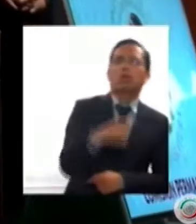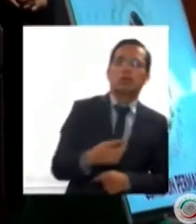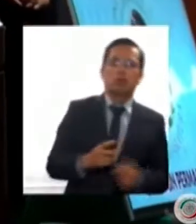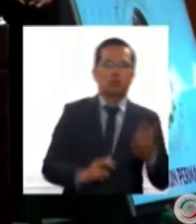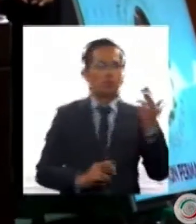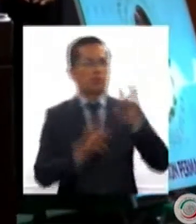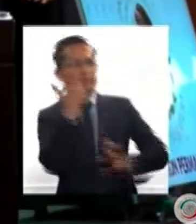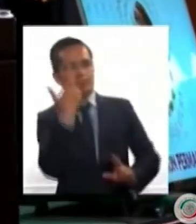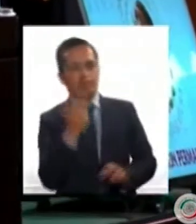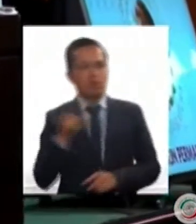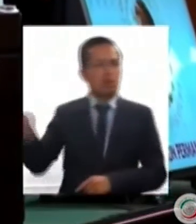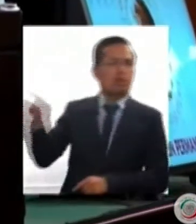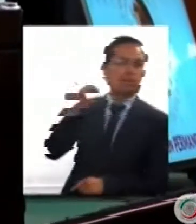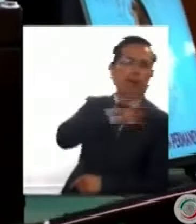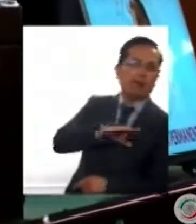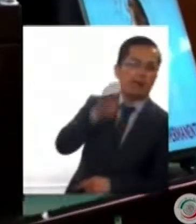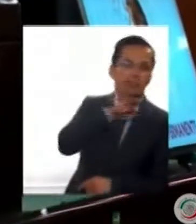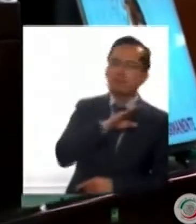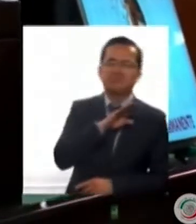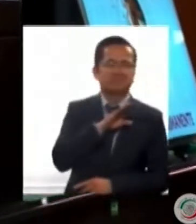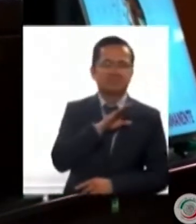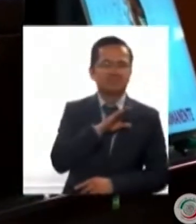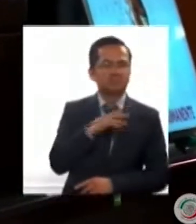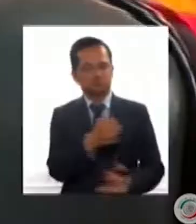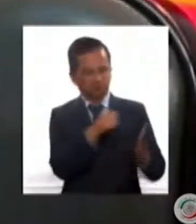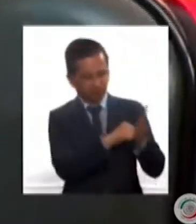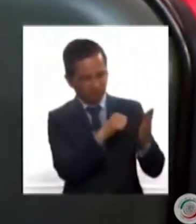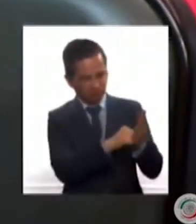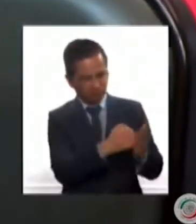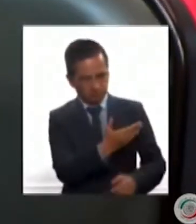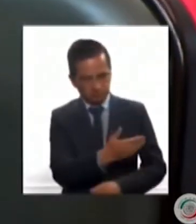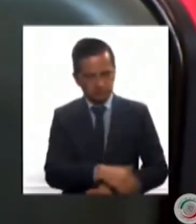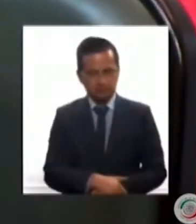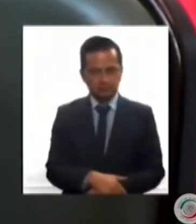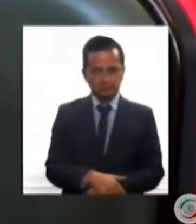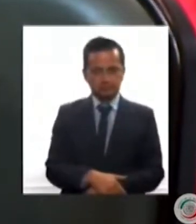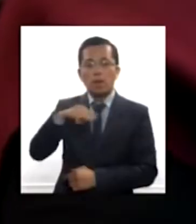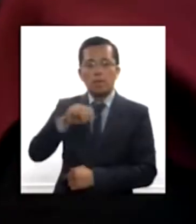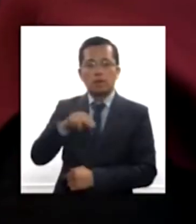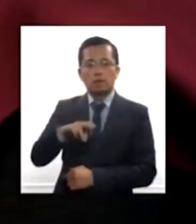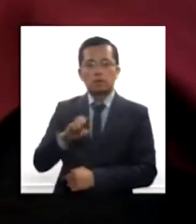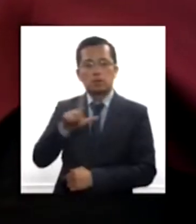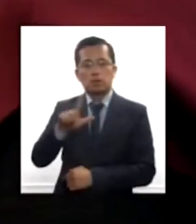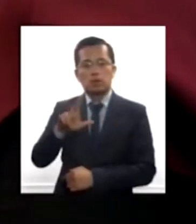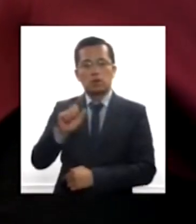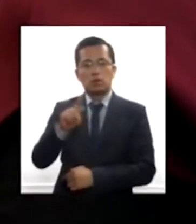río Suchiate. Los legisladores de oposición la cuestionaron y hasta protestaron.